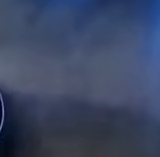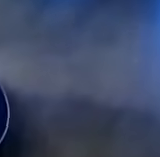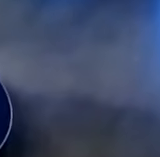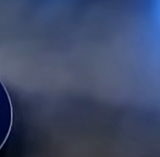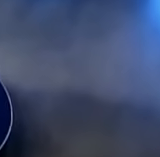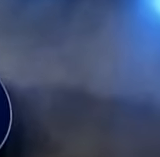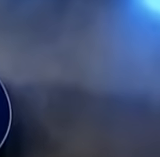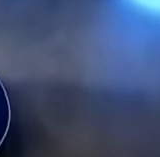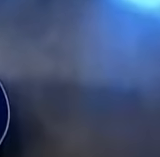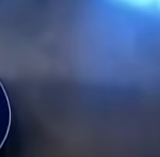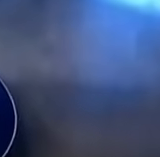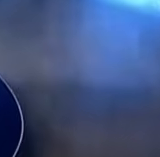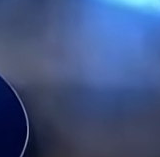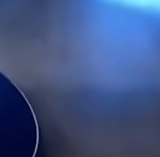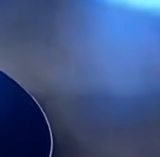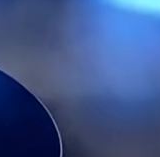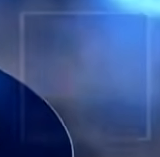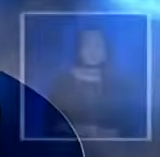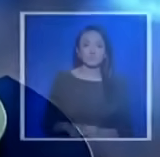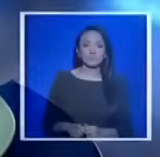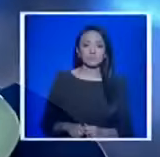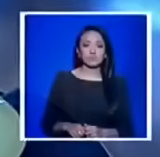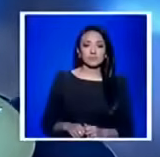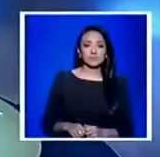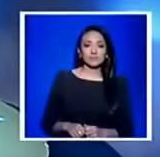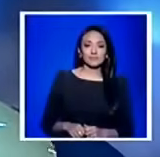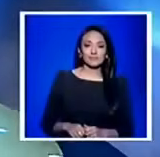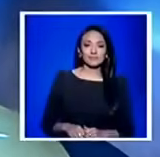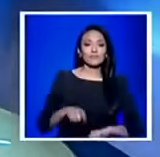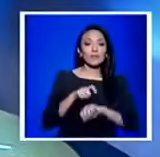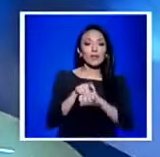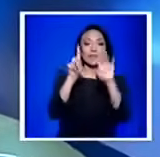Esto es Televistazo en la Comunidad.